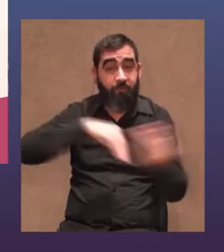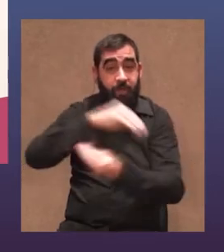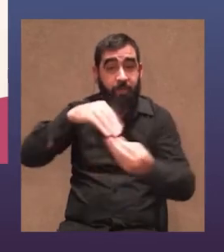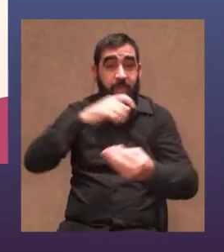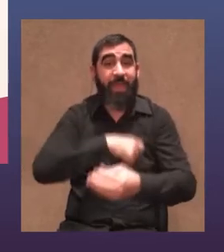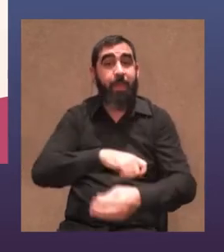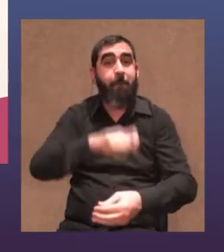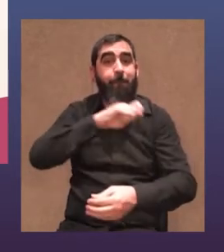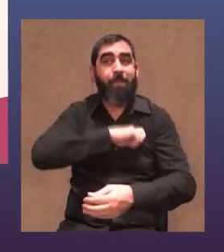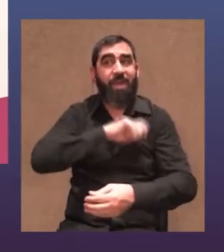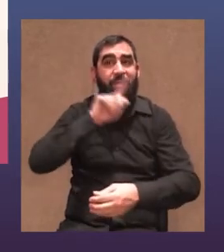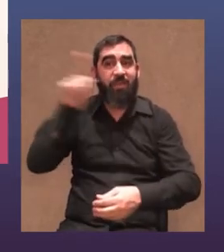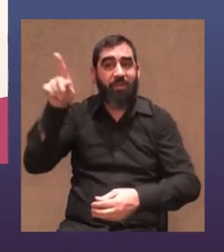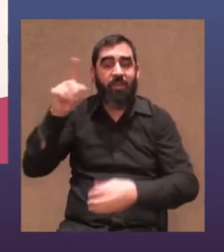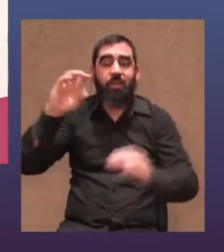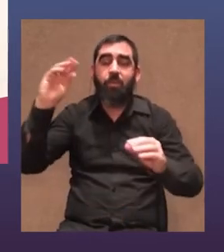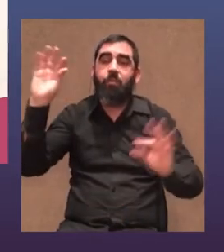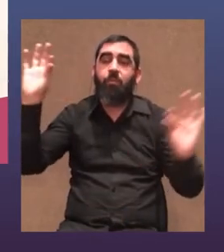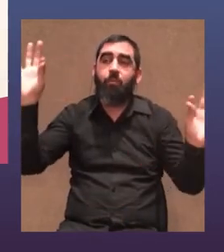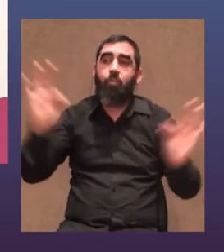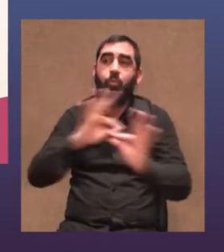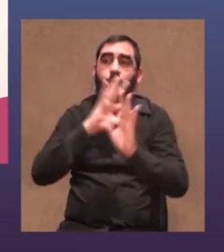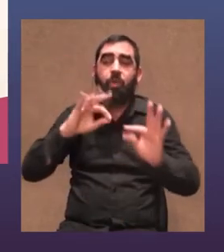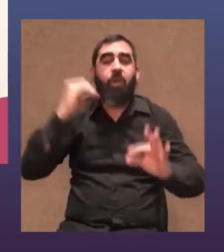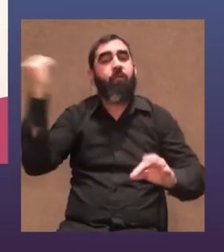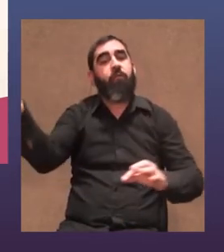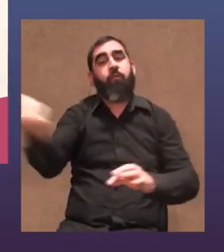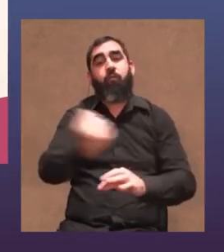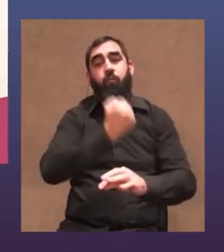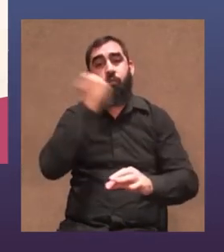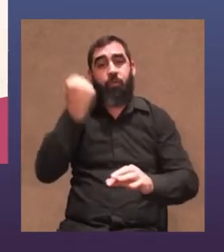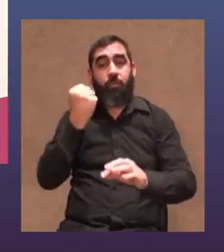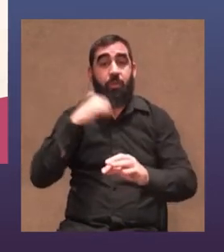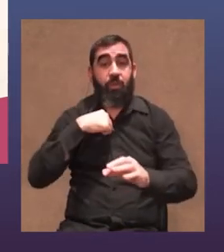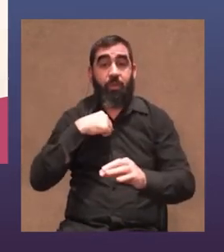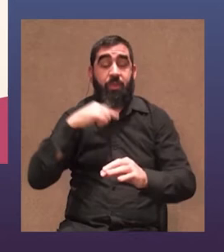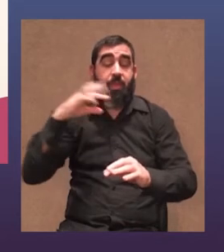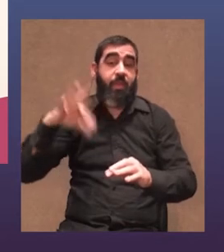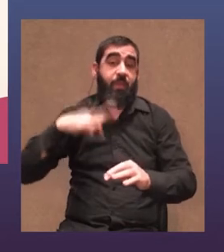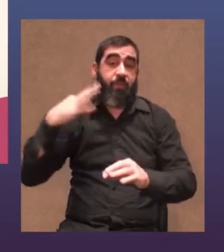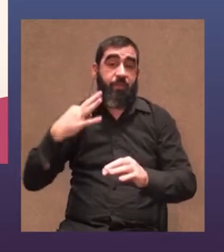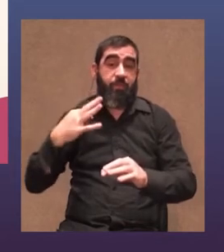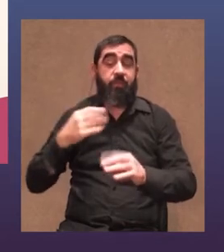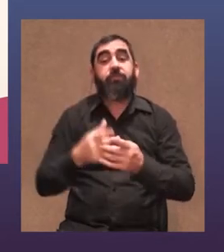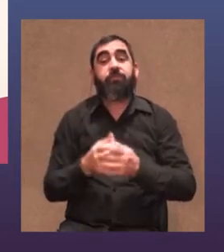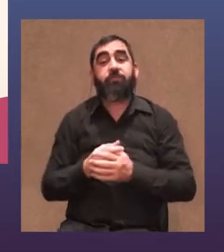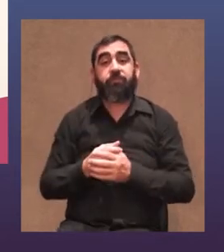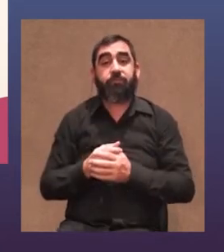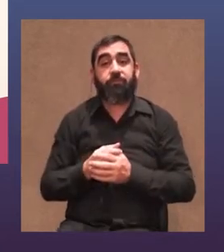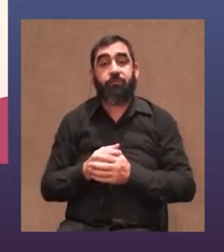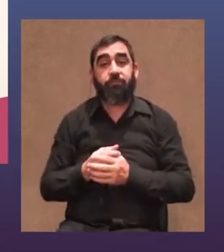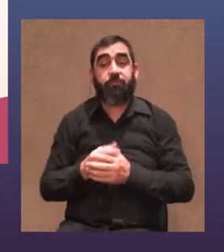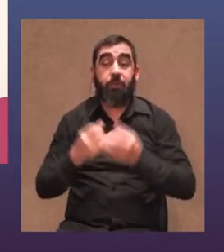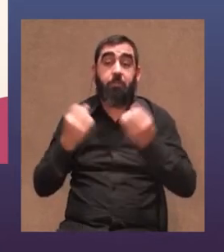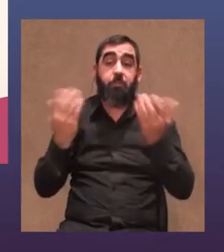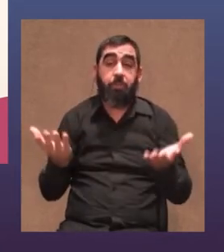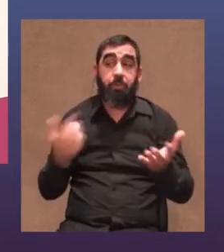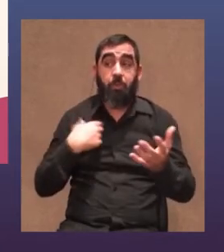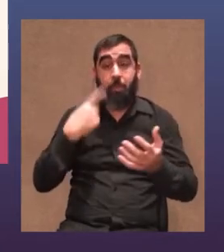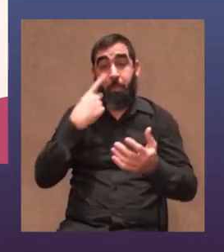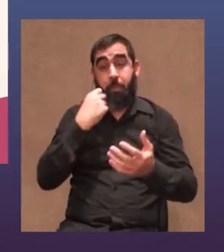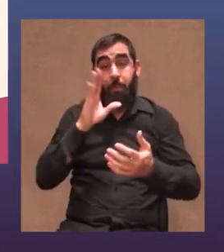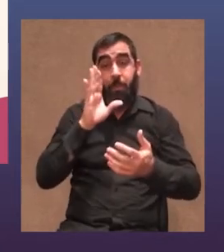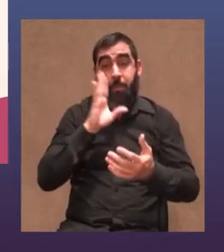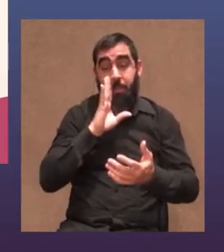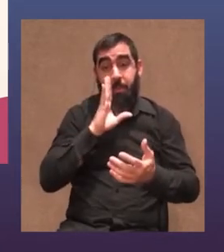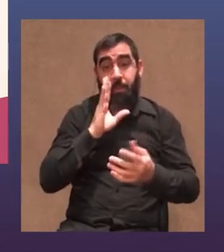donde la música es fundamental parte del ser. Y bueno, mis padres